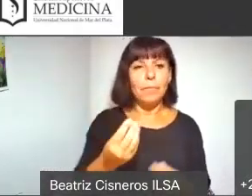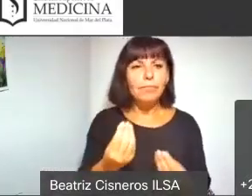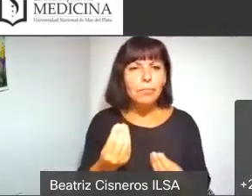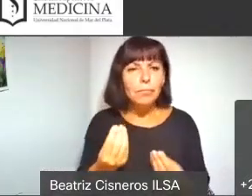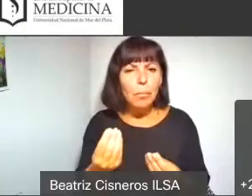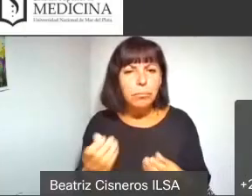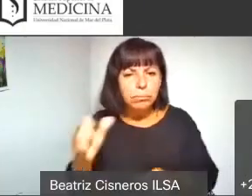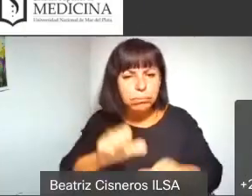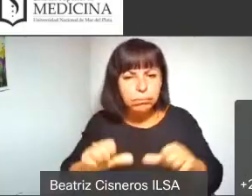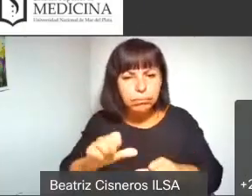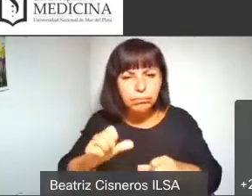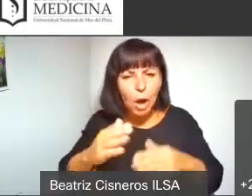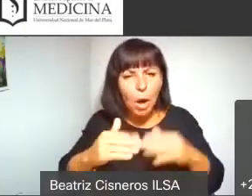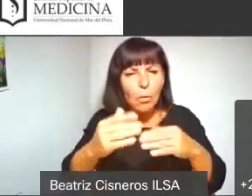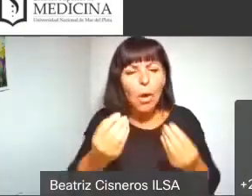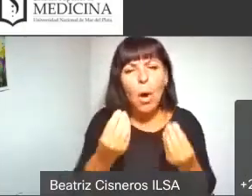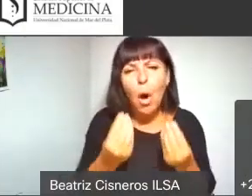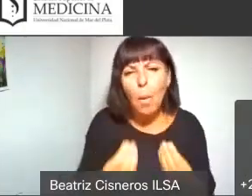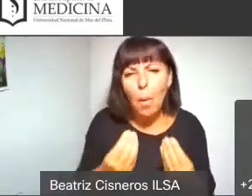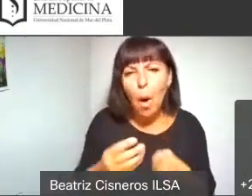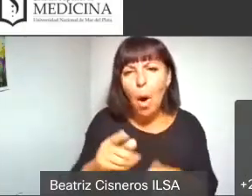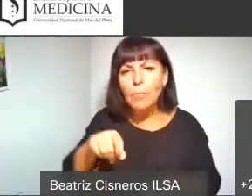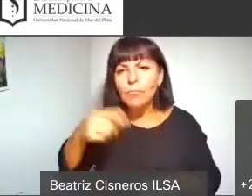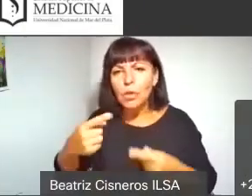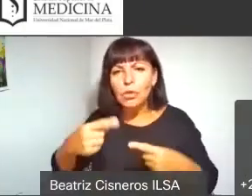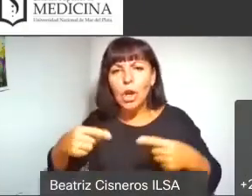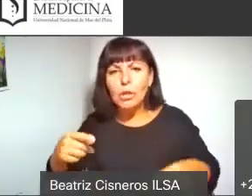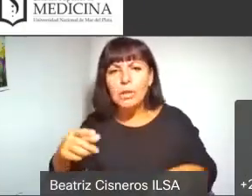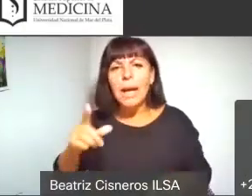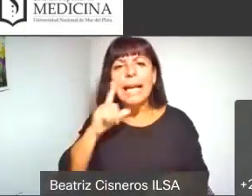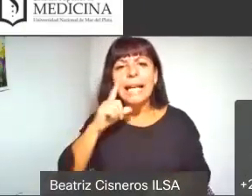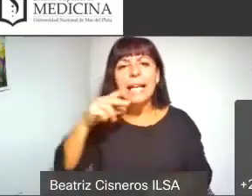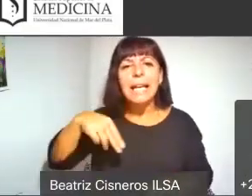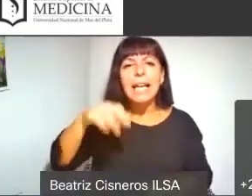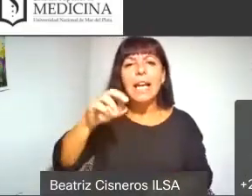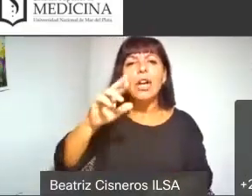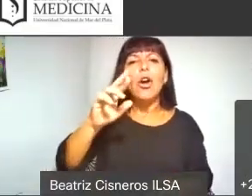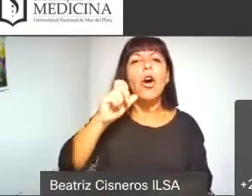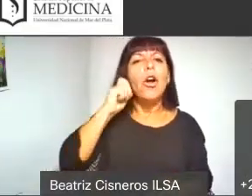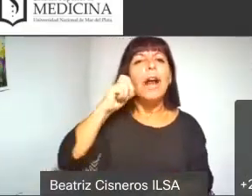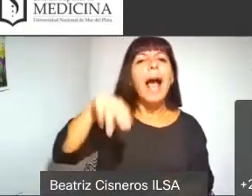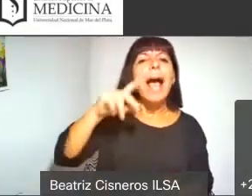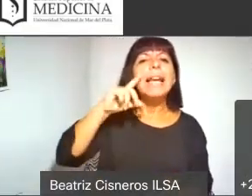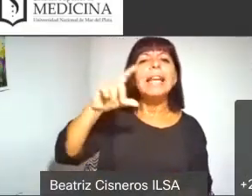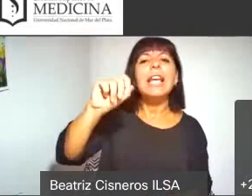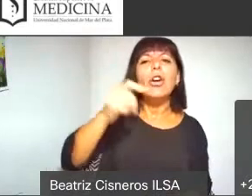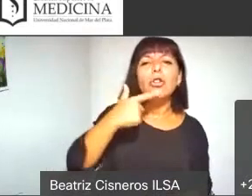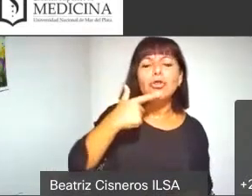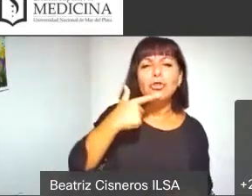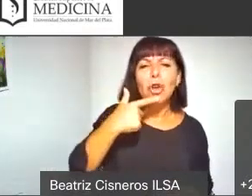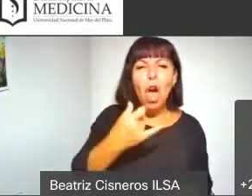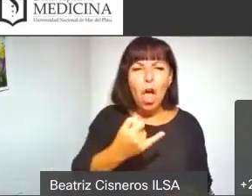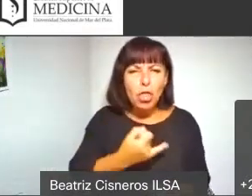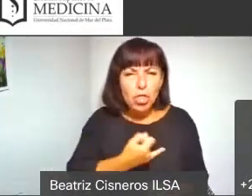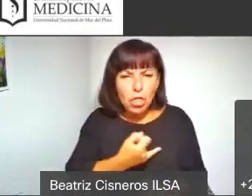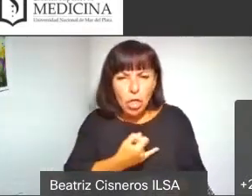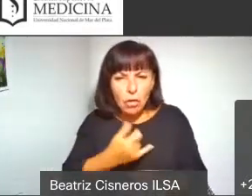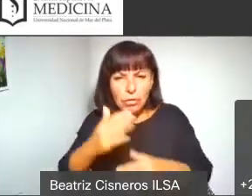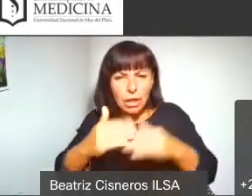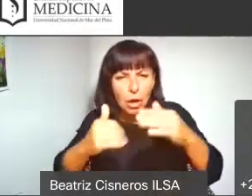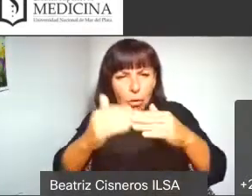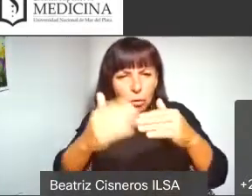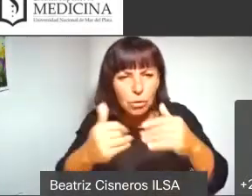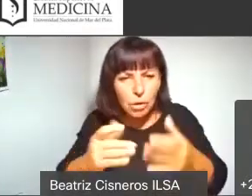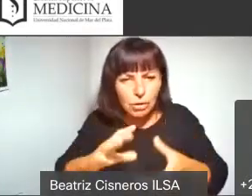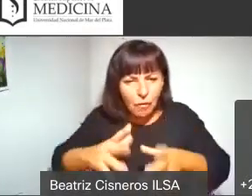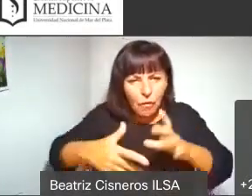compuestos inorgánicos. ¿Dónde ocurrió eso? Ocurrió en un escenario bastante parecido al de la imagen de la derecha.